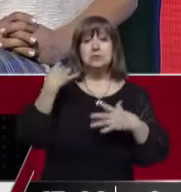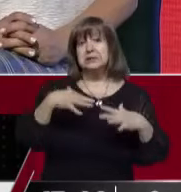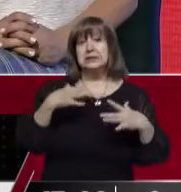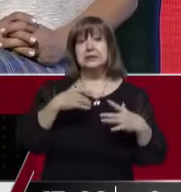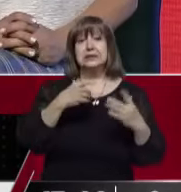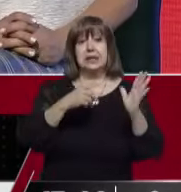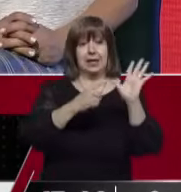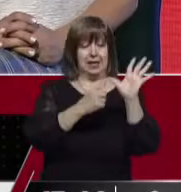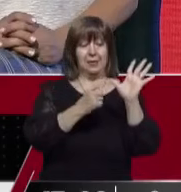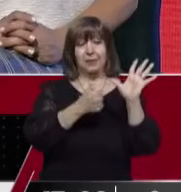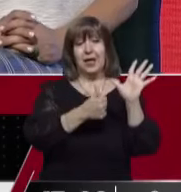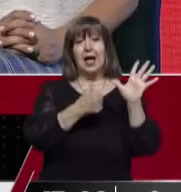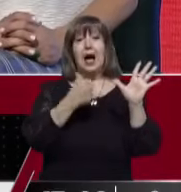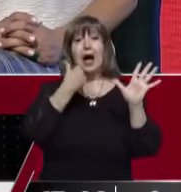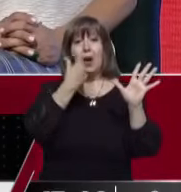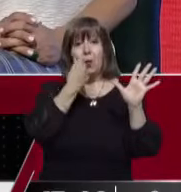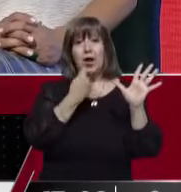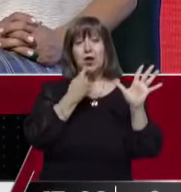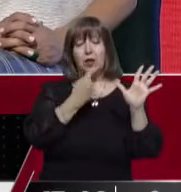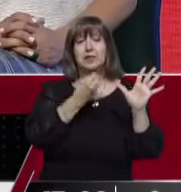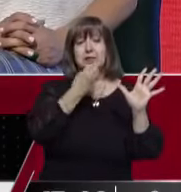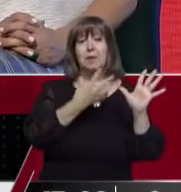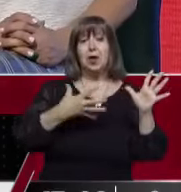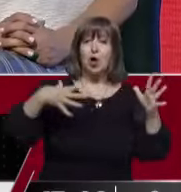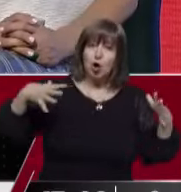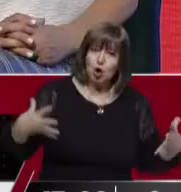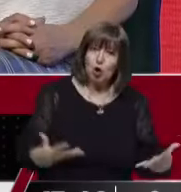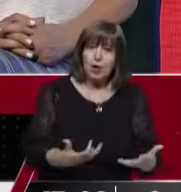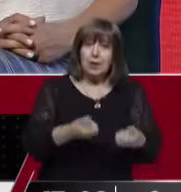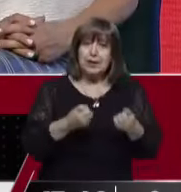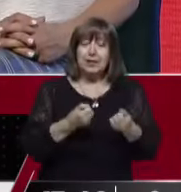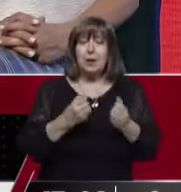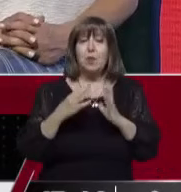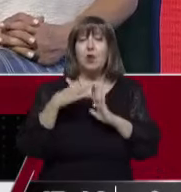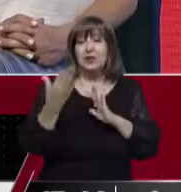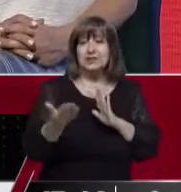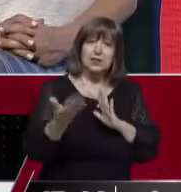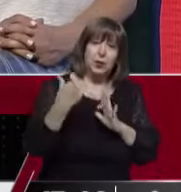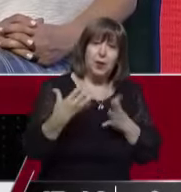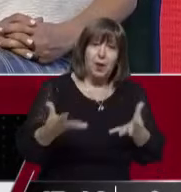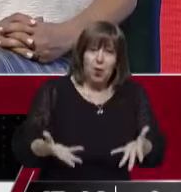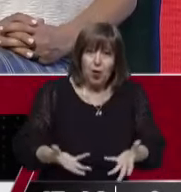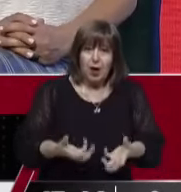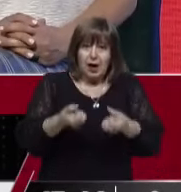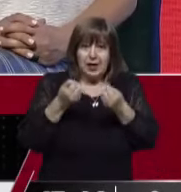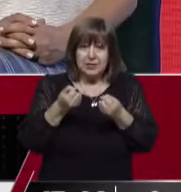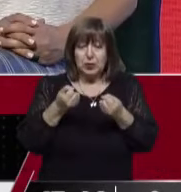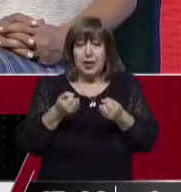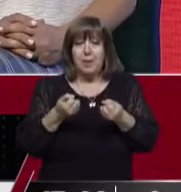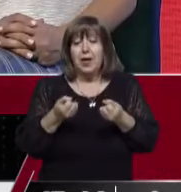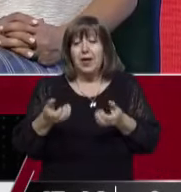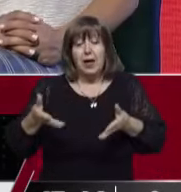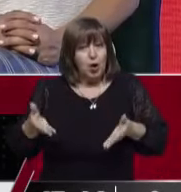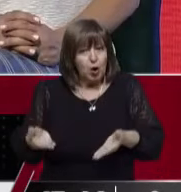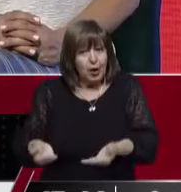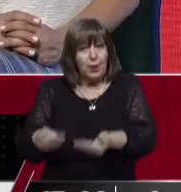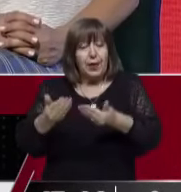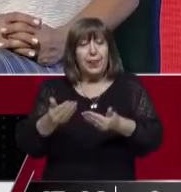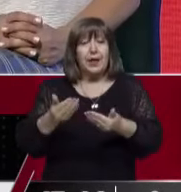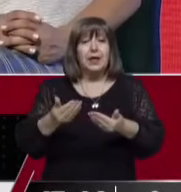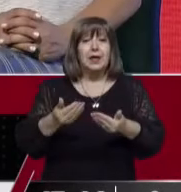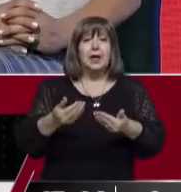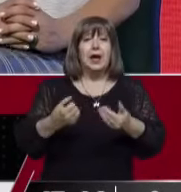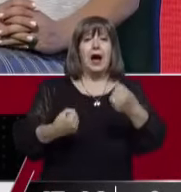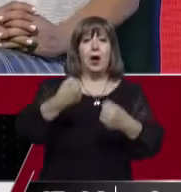hecho policial de estas características siempre se busca a un testigo que acompañe a los un realizar las distintas